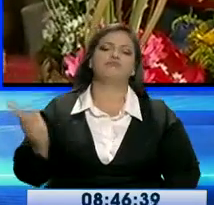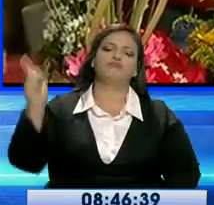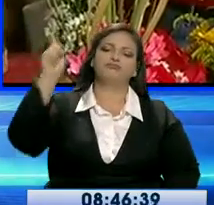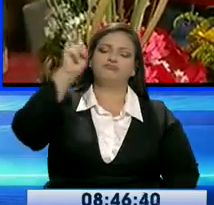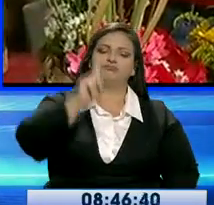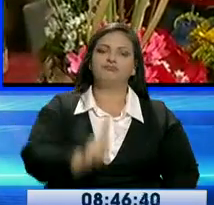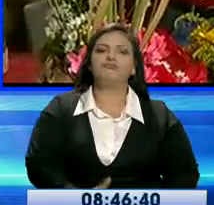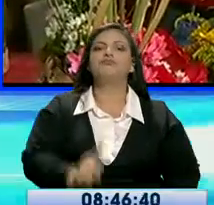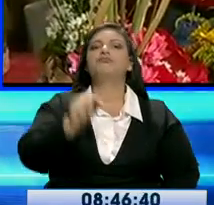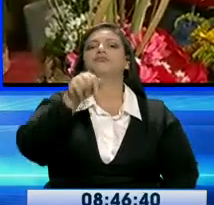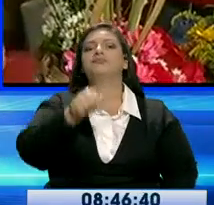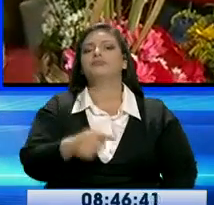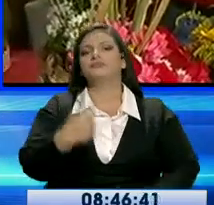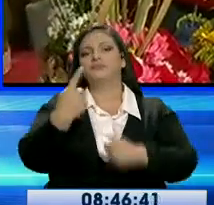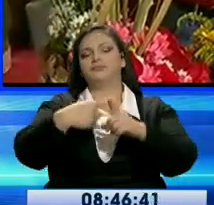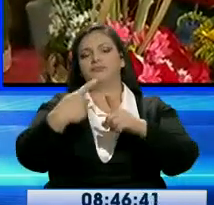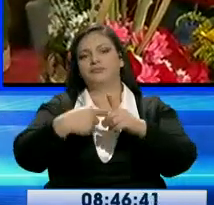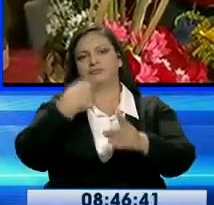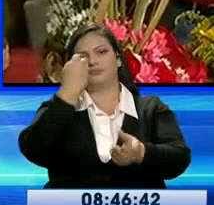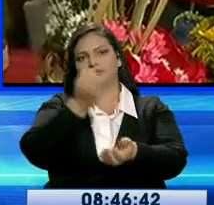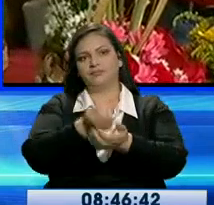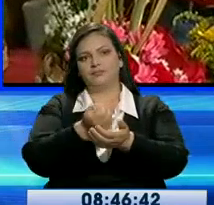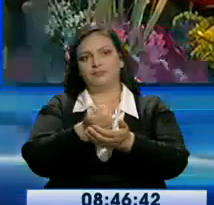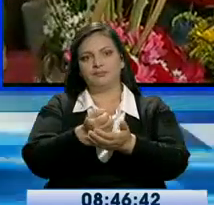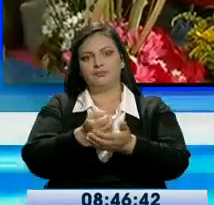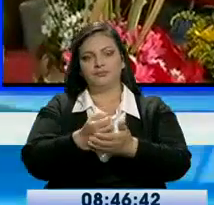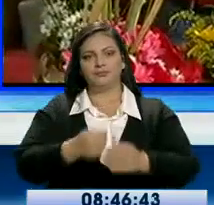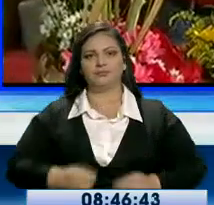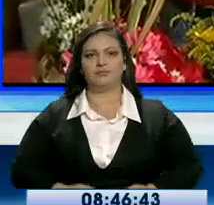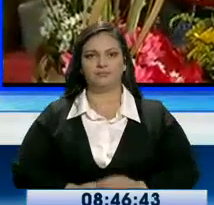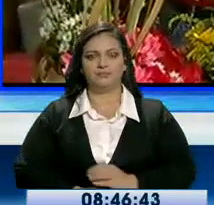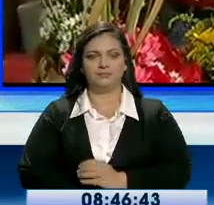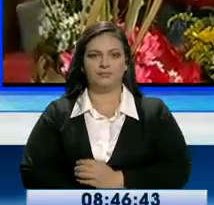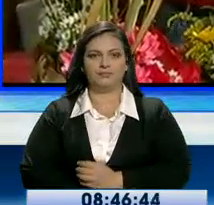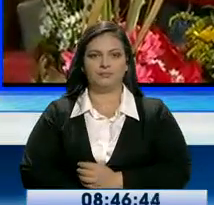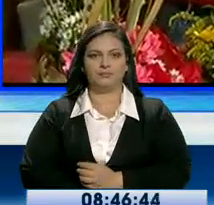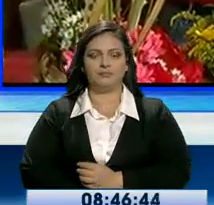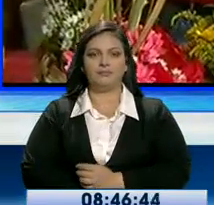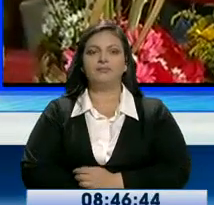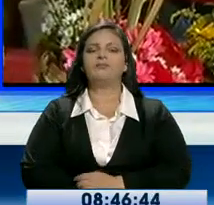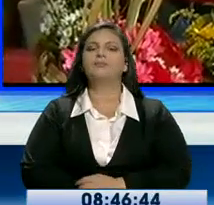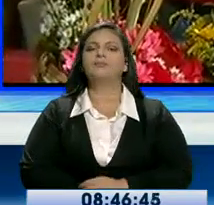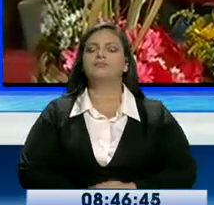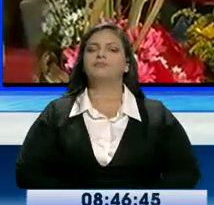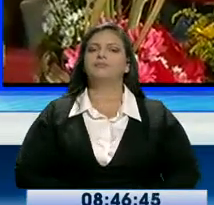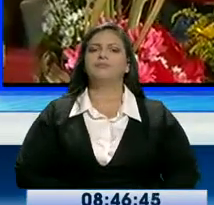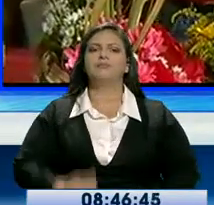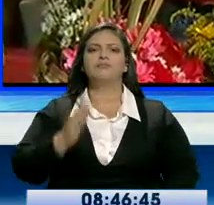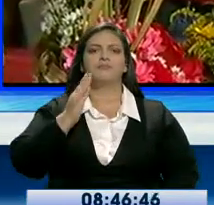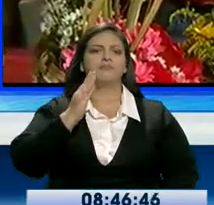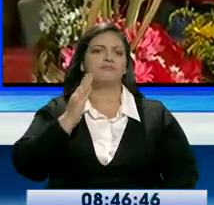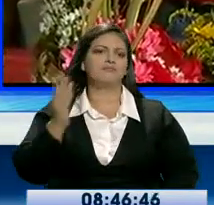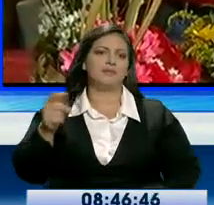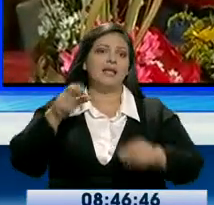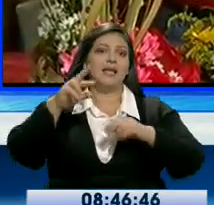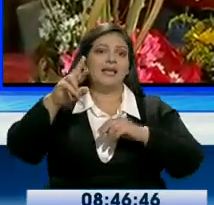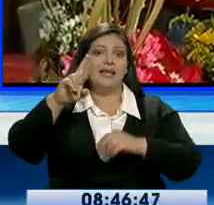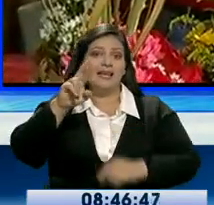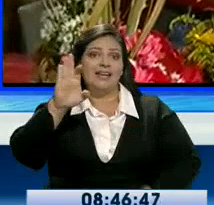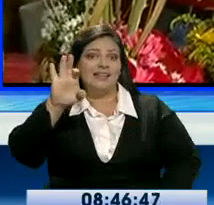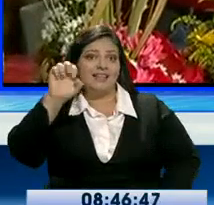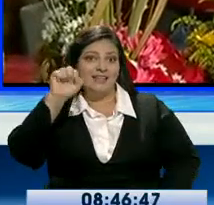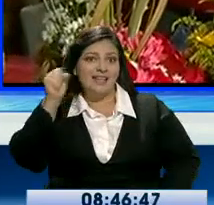flores del puerto principal. Y antes de comenzar, un feliz día a todas las mamitas de RTS que hacen